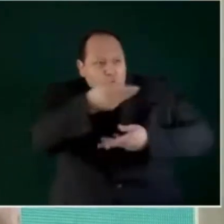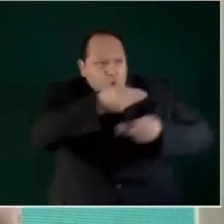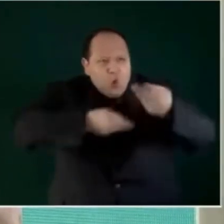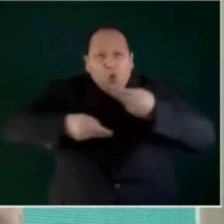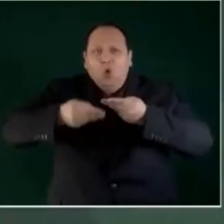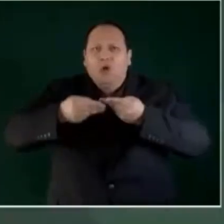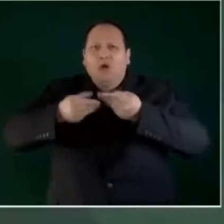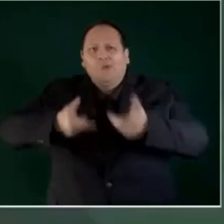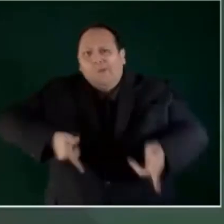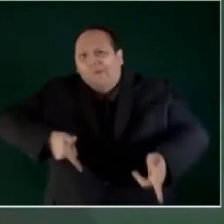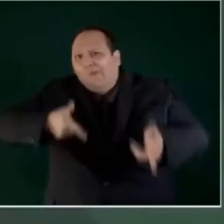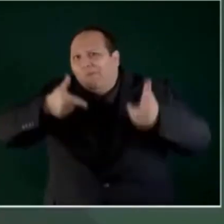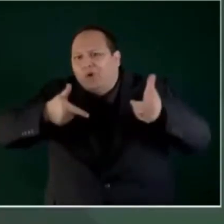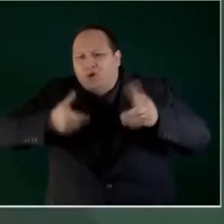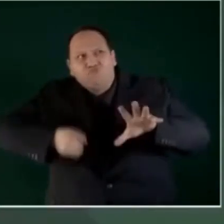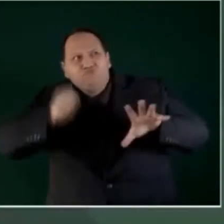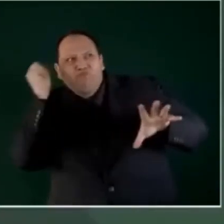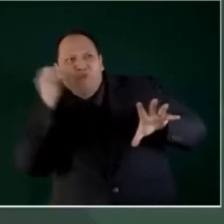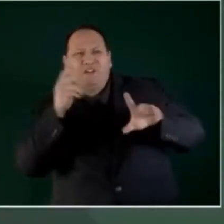mercantilismo